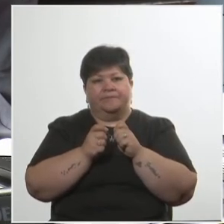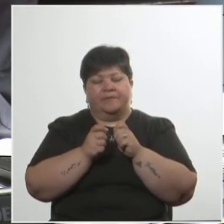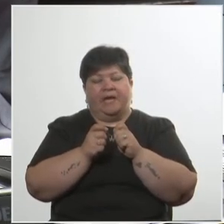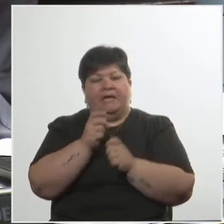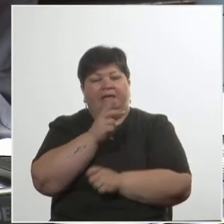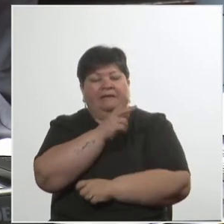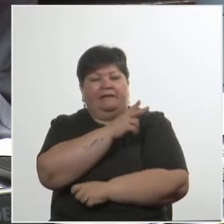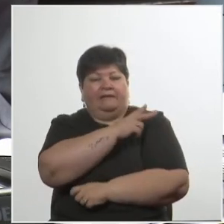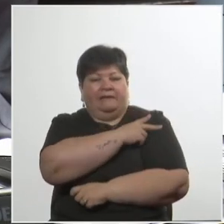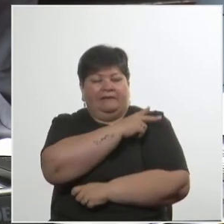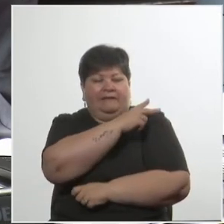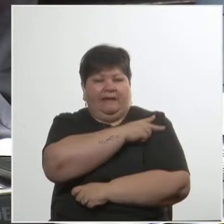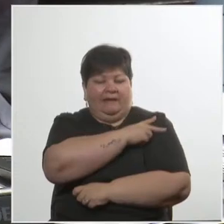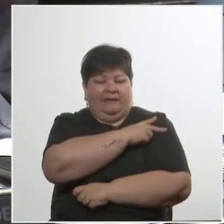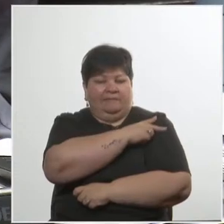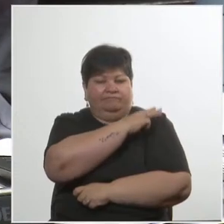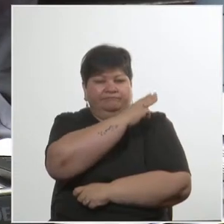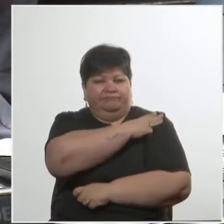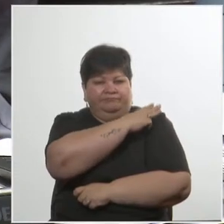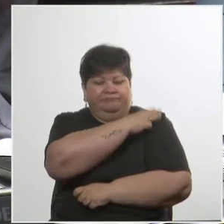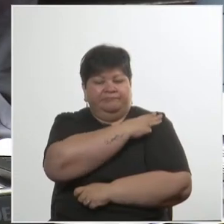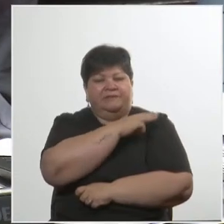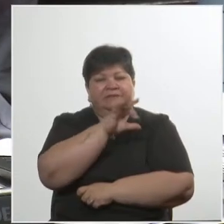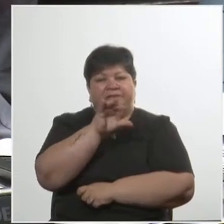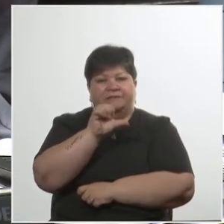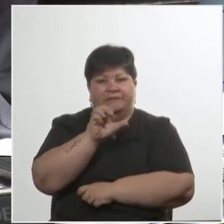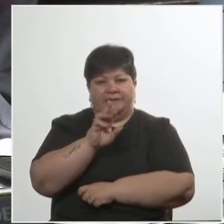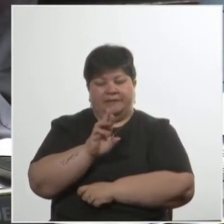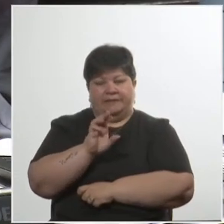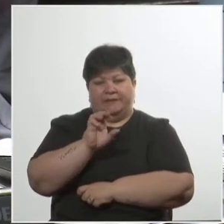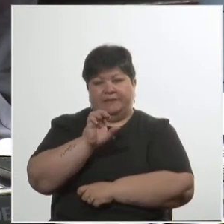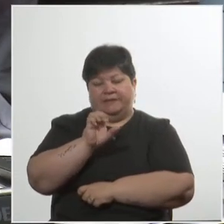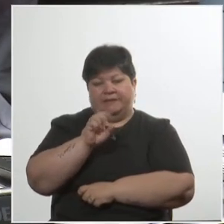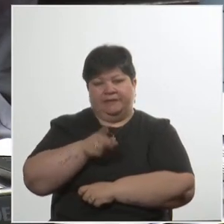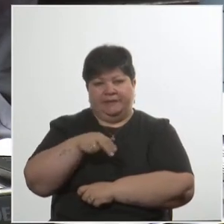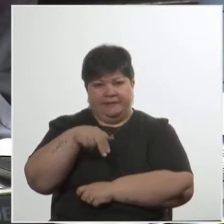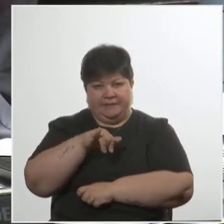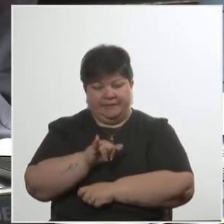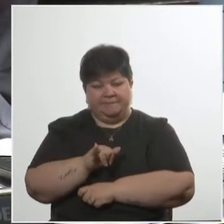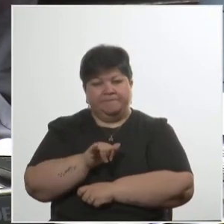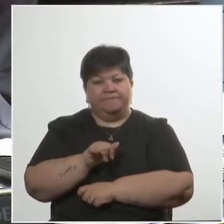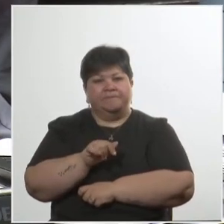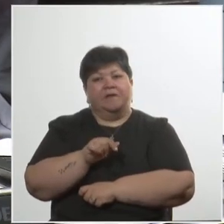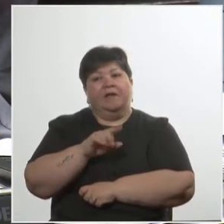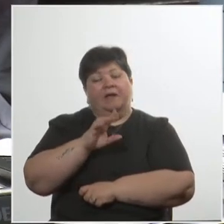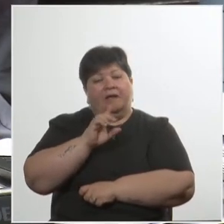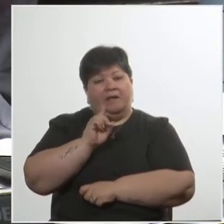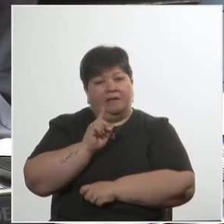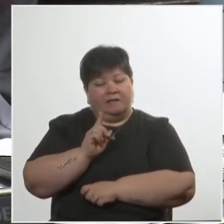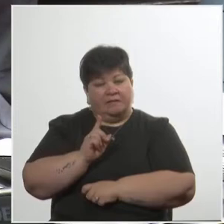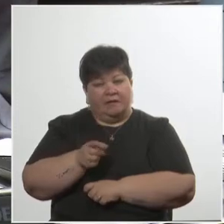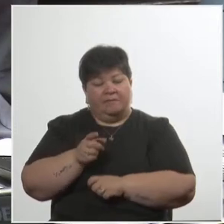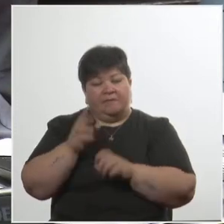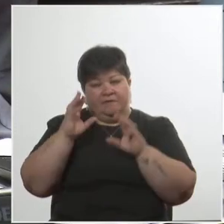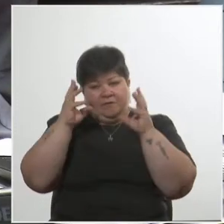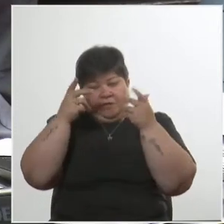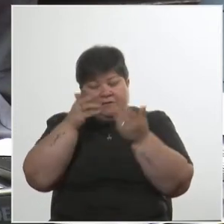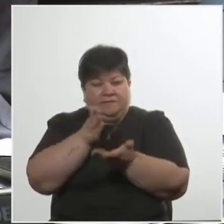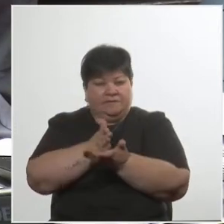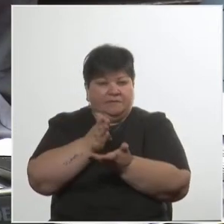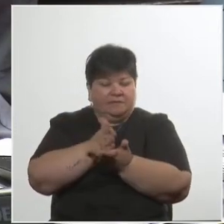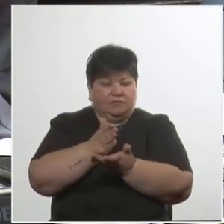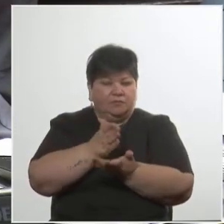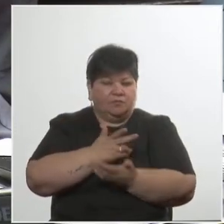al general sereni fueron violentadas también en sus derechos humanos sino obtuvieron